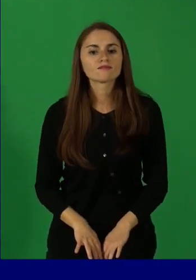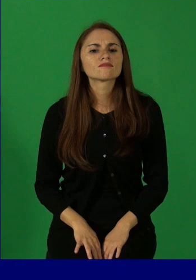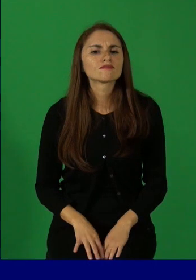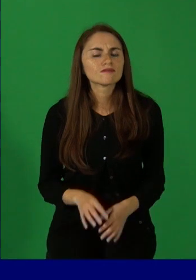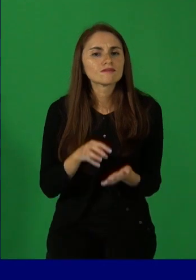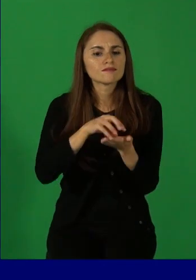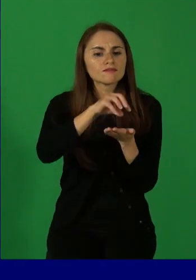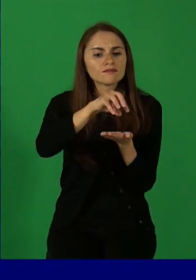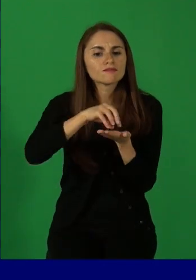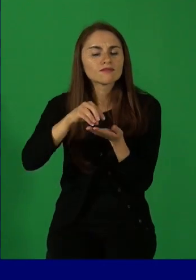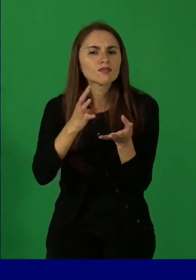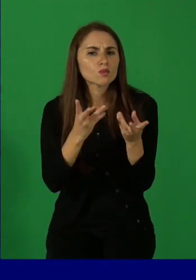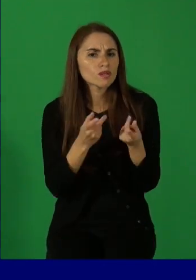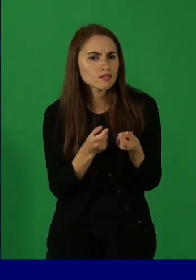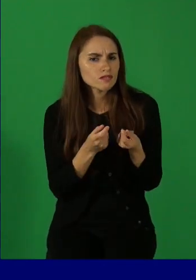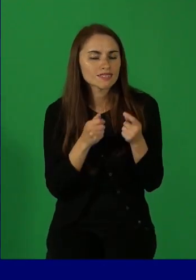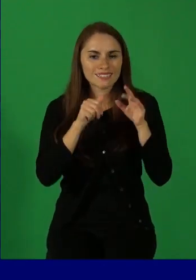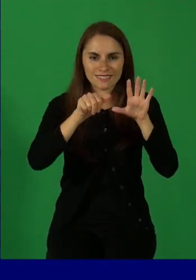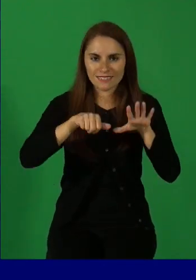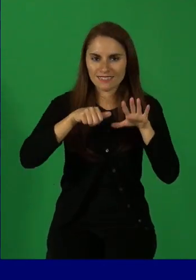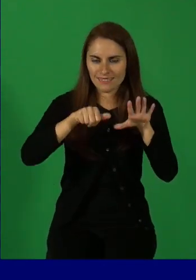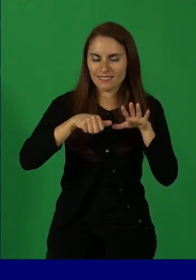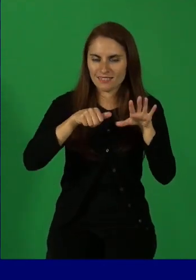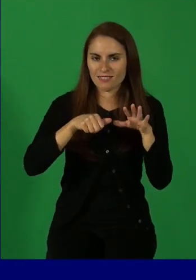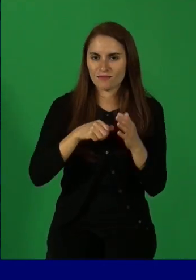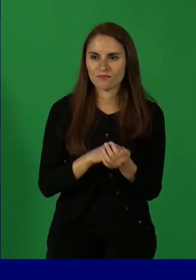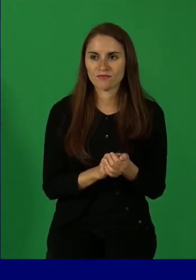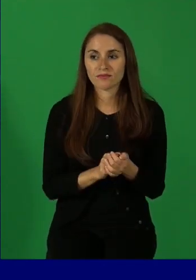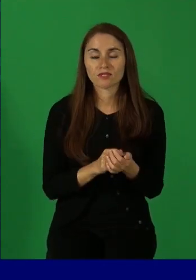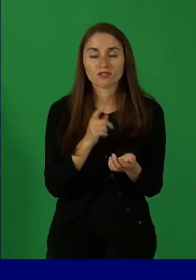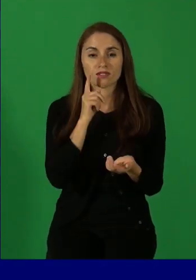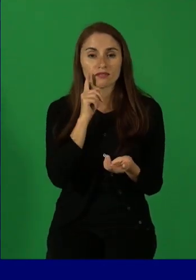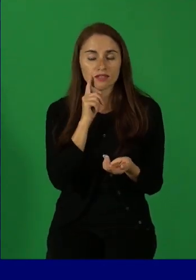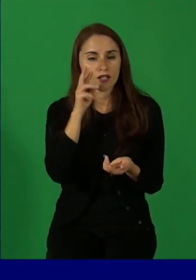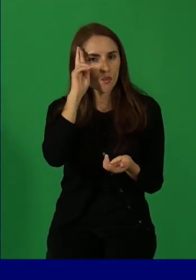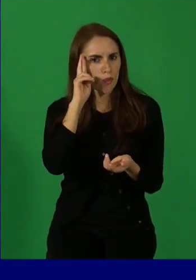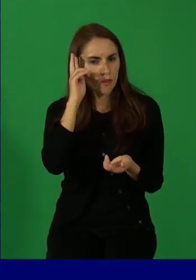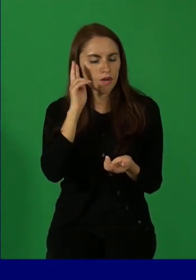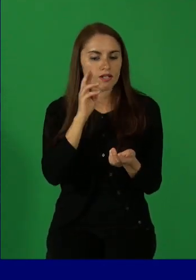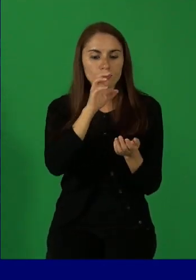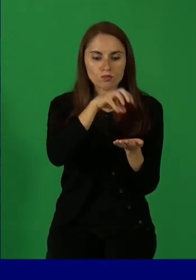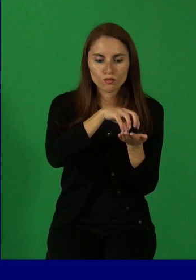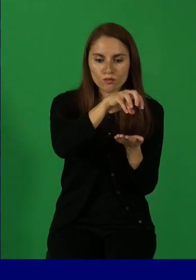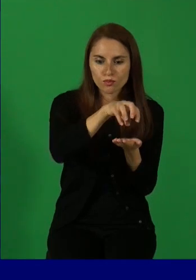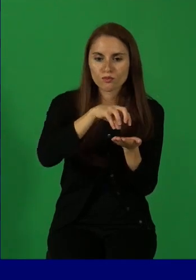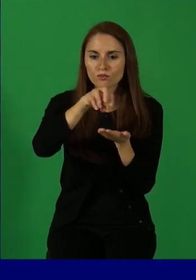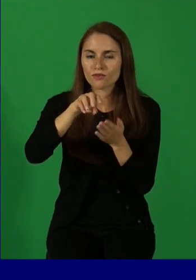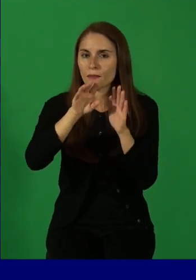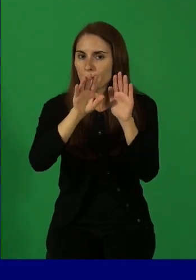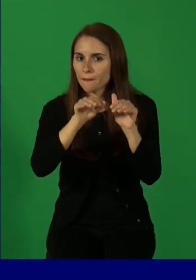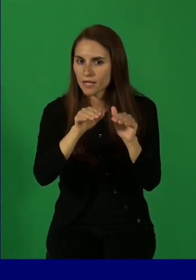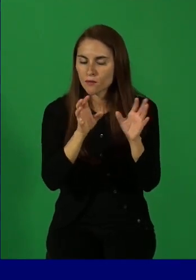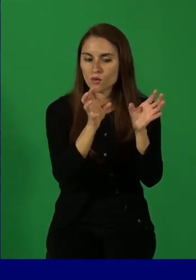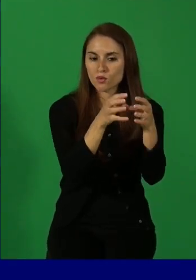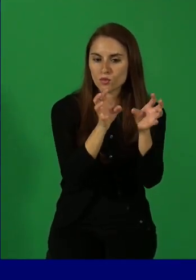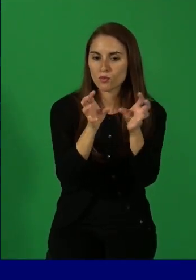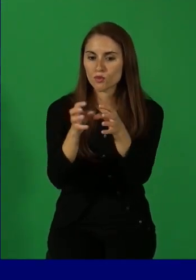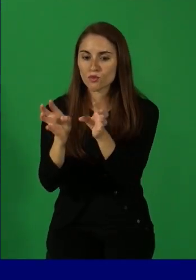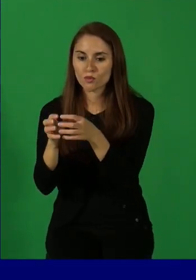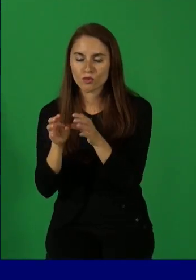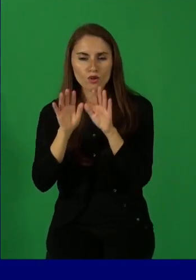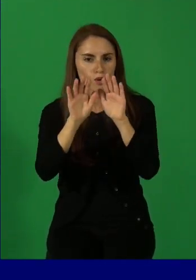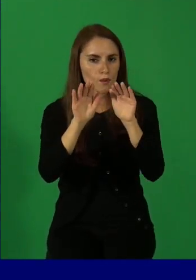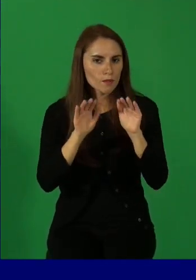elementos vamos a repartir? 16, muy bien. Tiene que ser la misma cantidad en cada